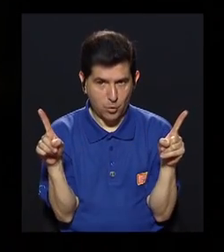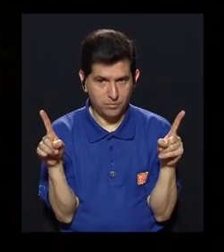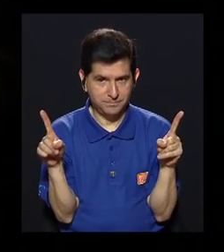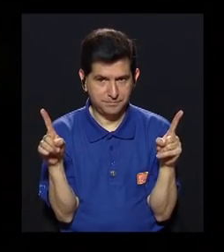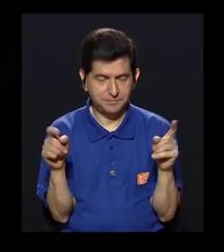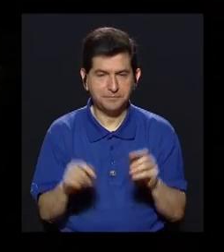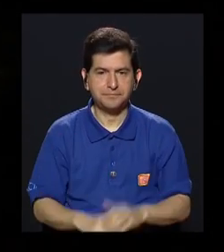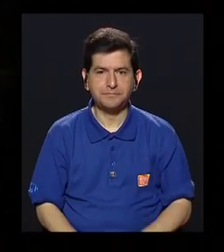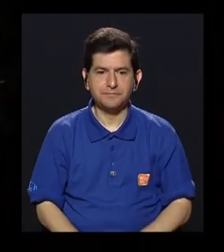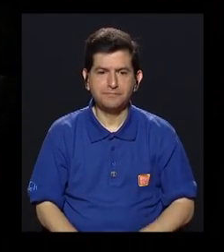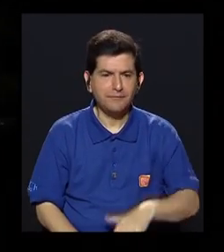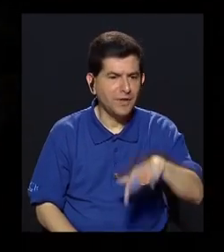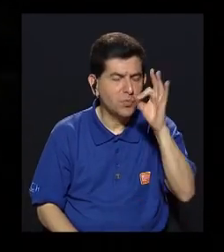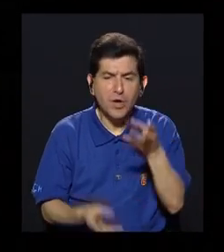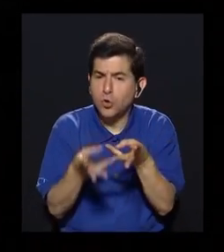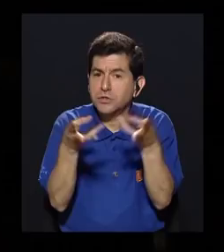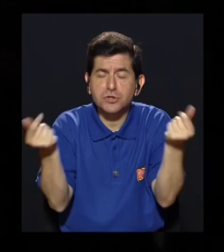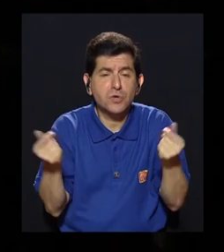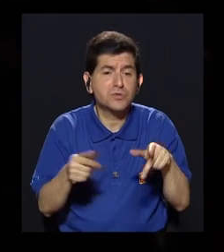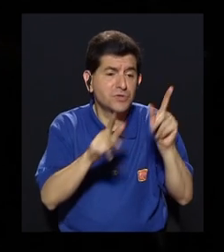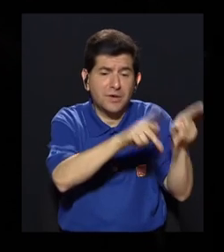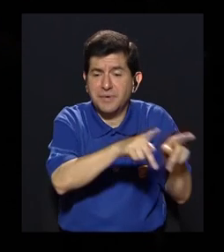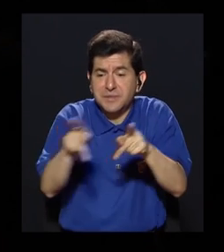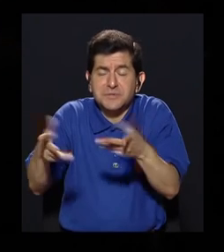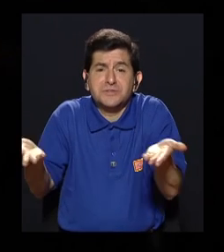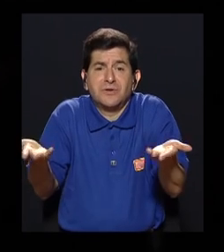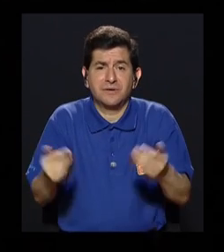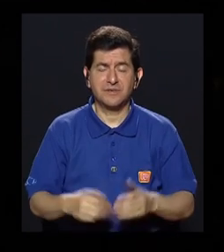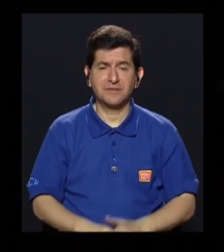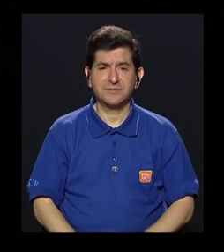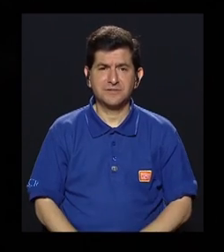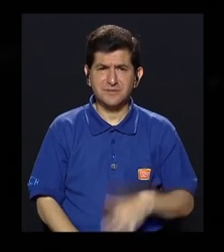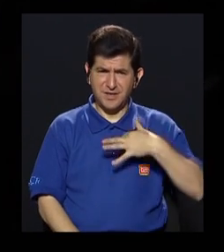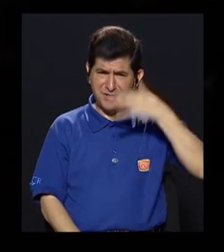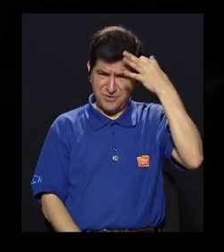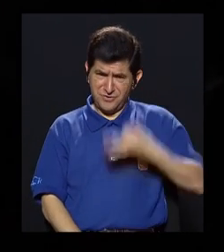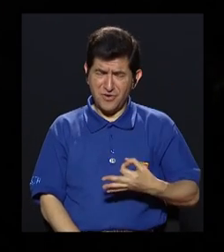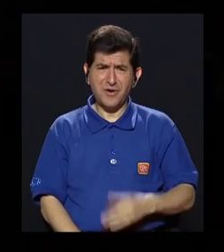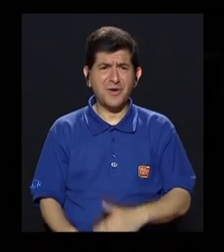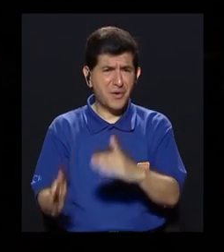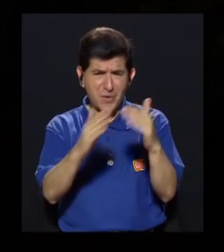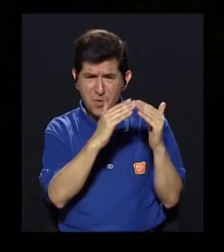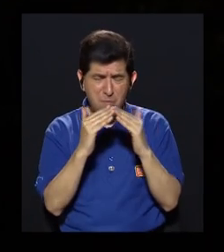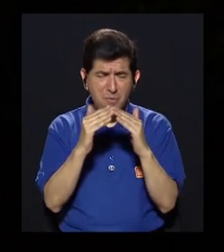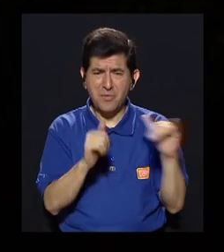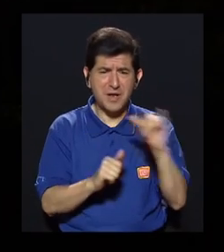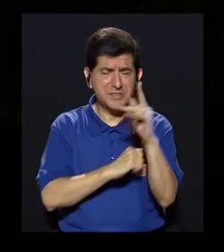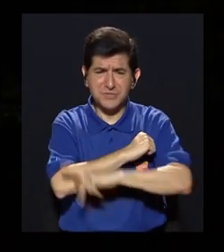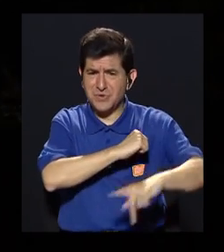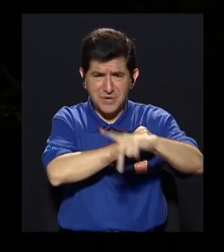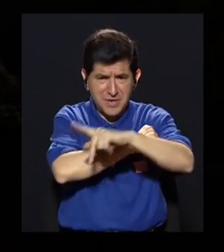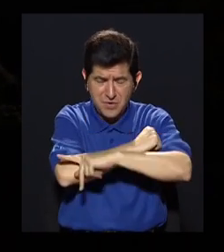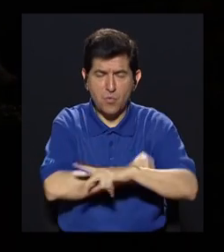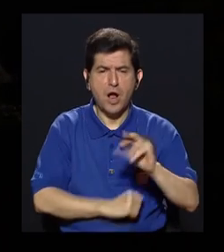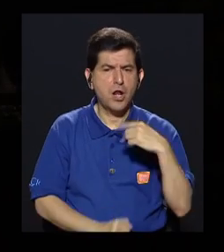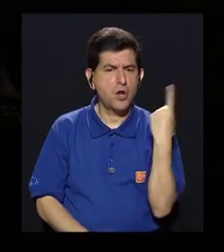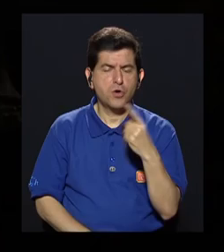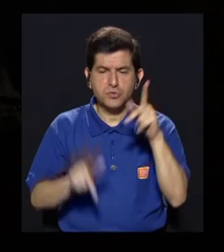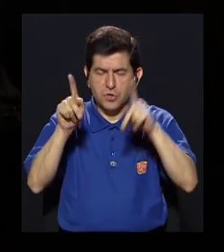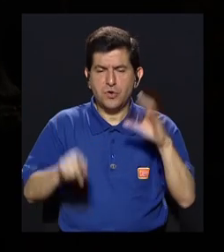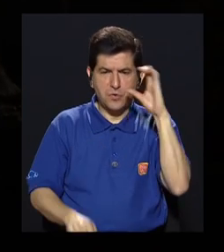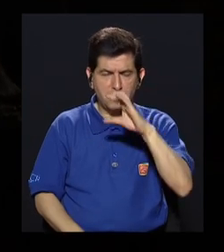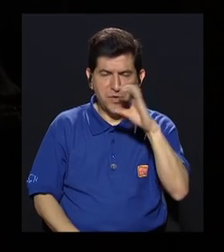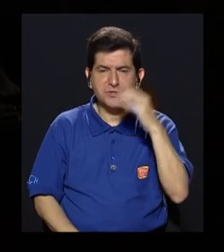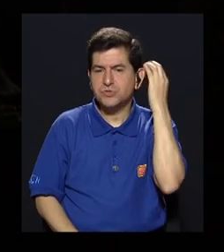pero no se ha encontrado solución para estos hombres y me parece que muchas poblaciones en este país no